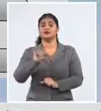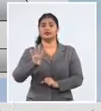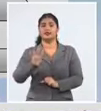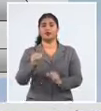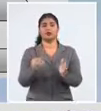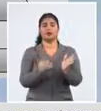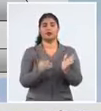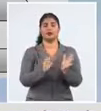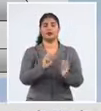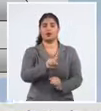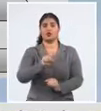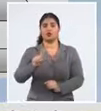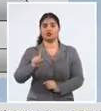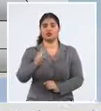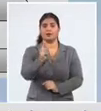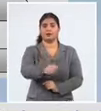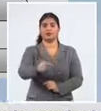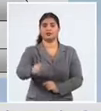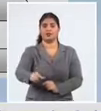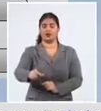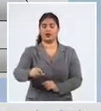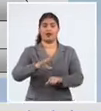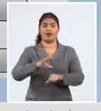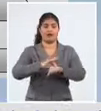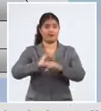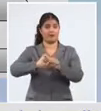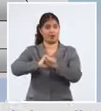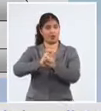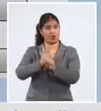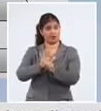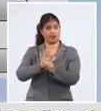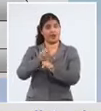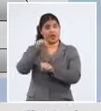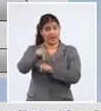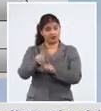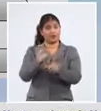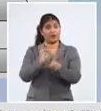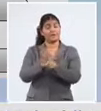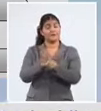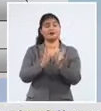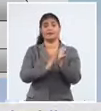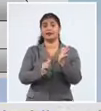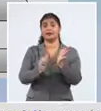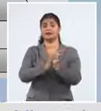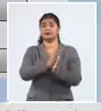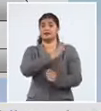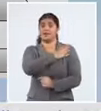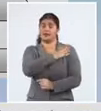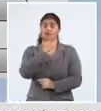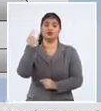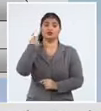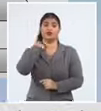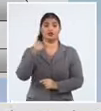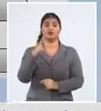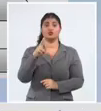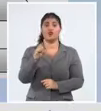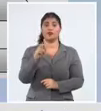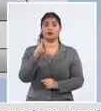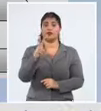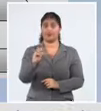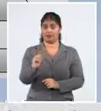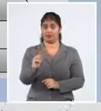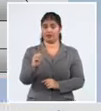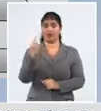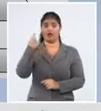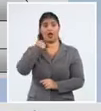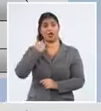564.011 personas con COVID-19 desde marzo del año 2020. El 7,6% de todas